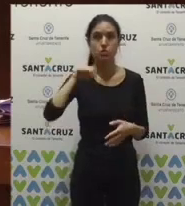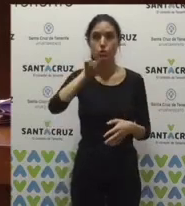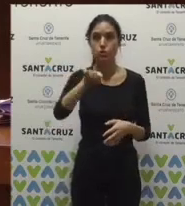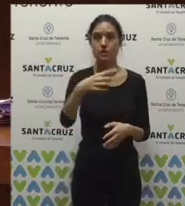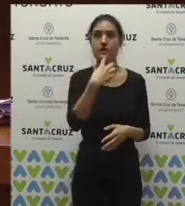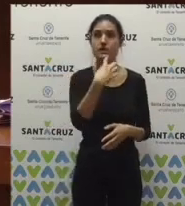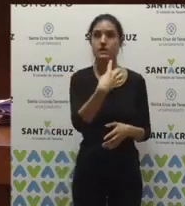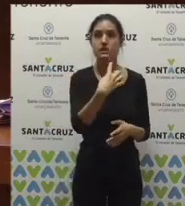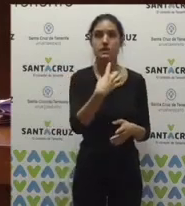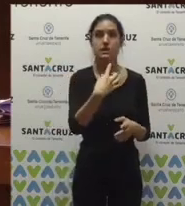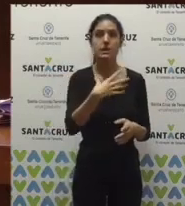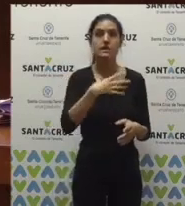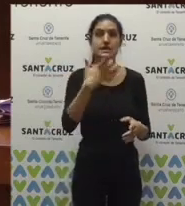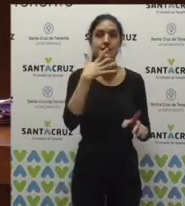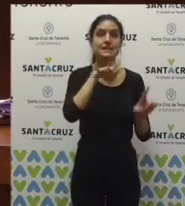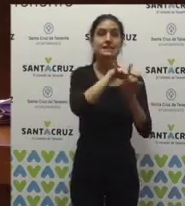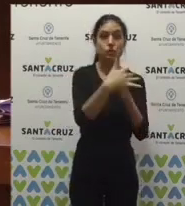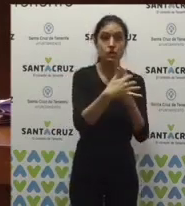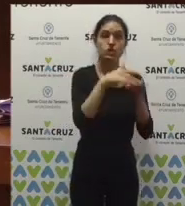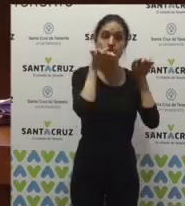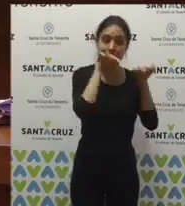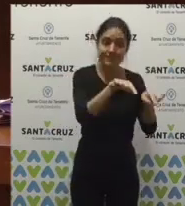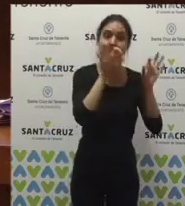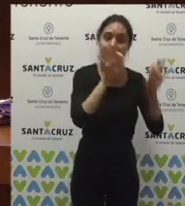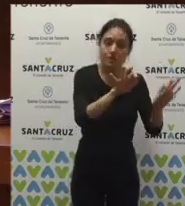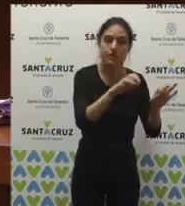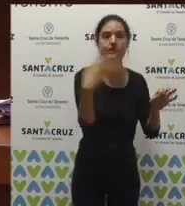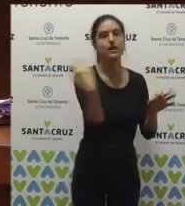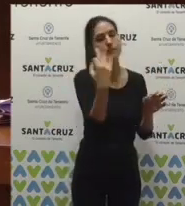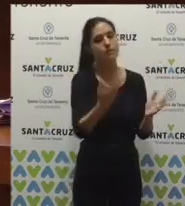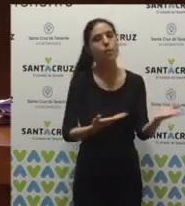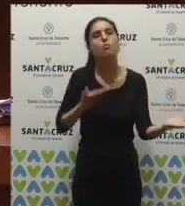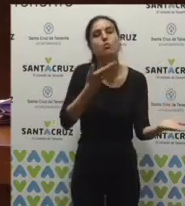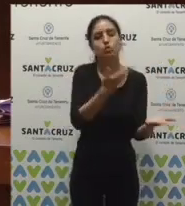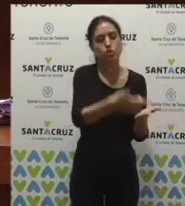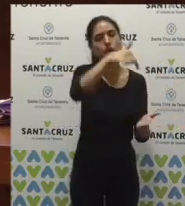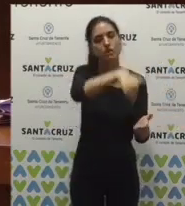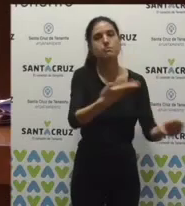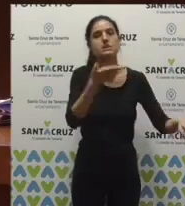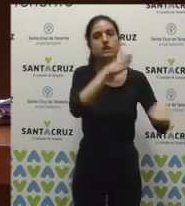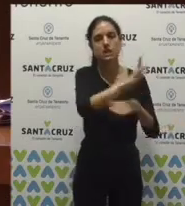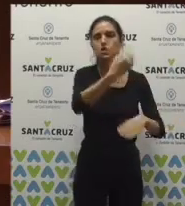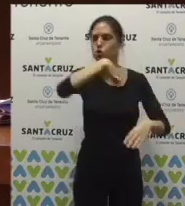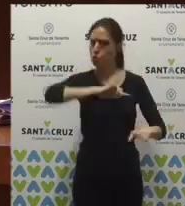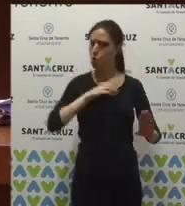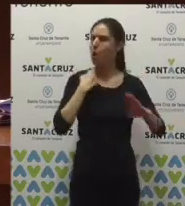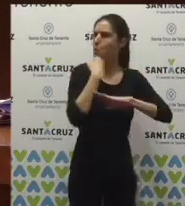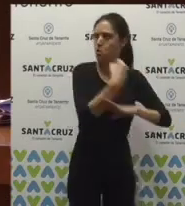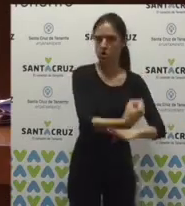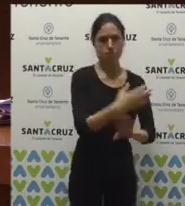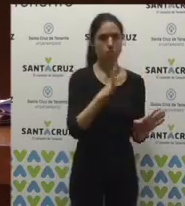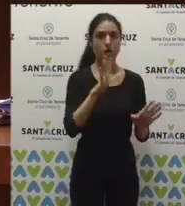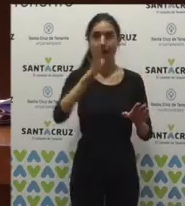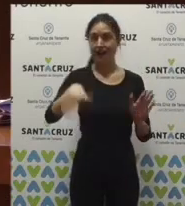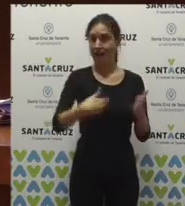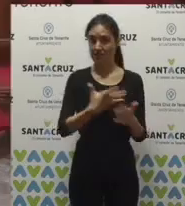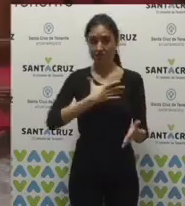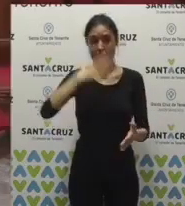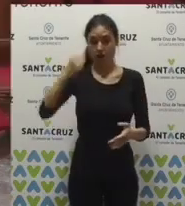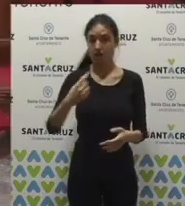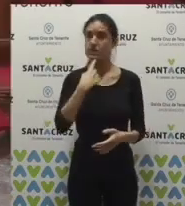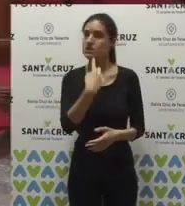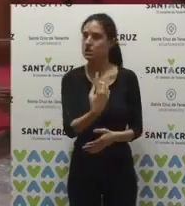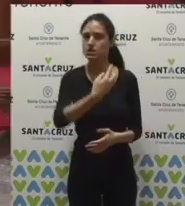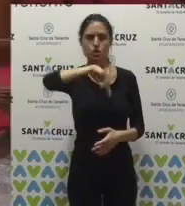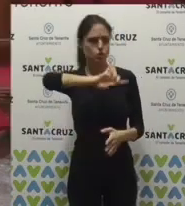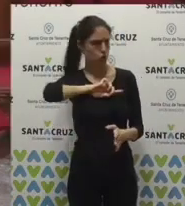trae una emoción sobre ese con ese contenido lo apoyaremos bueno y de hecho también ha dicho la alcaldesa que estaría estaríamos de acuerdo una